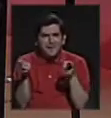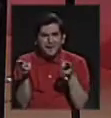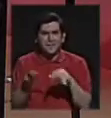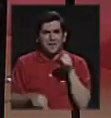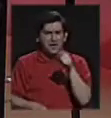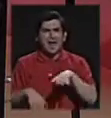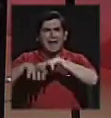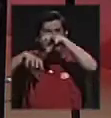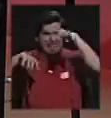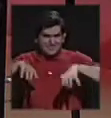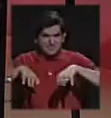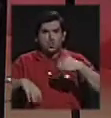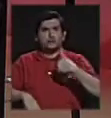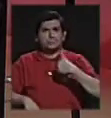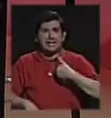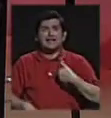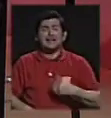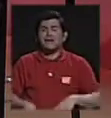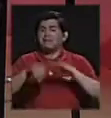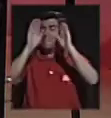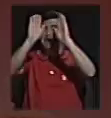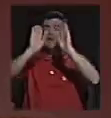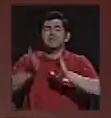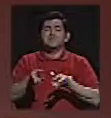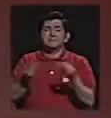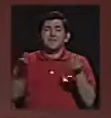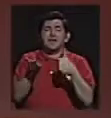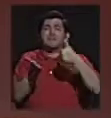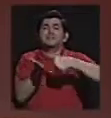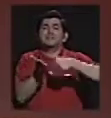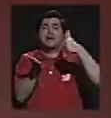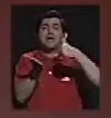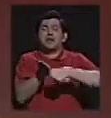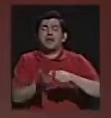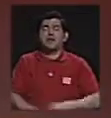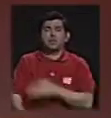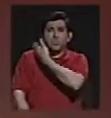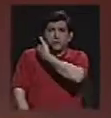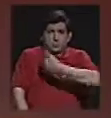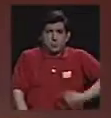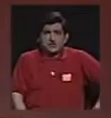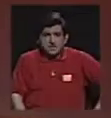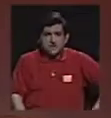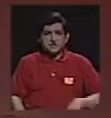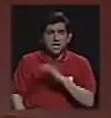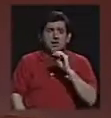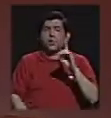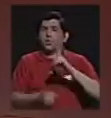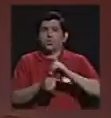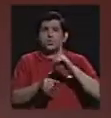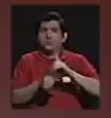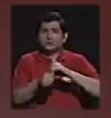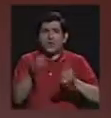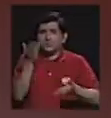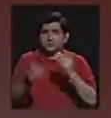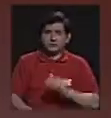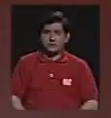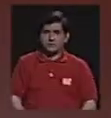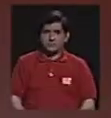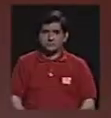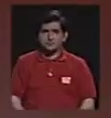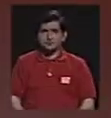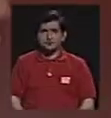en cantones, donde tuvo excelentes resultados para el voto presidencial y para diputados incluso.